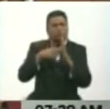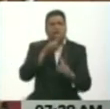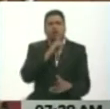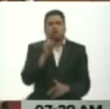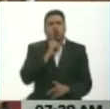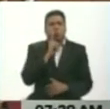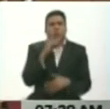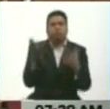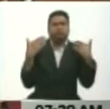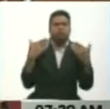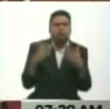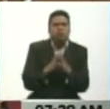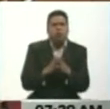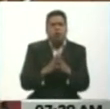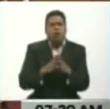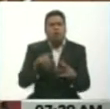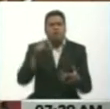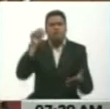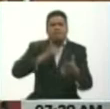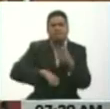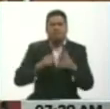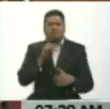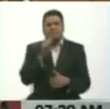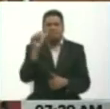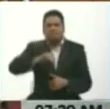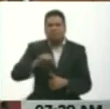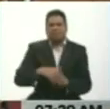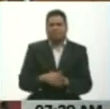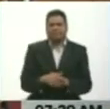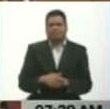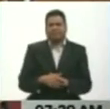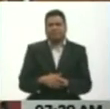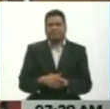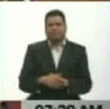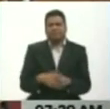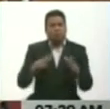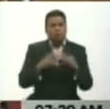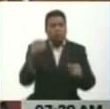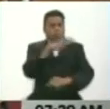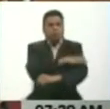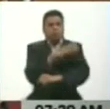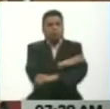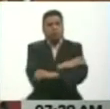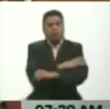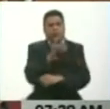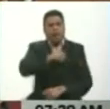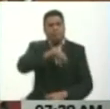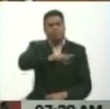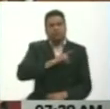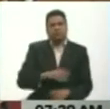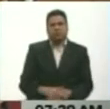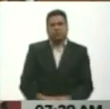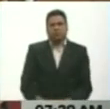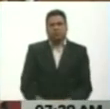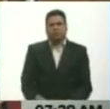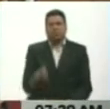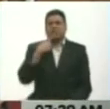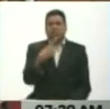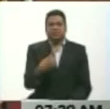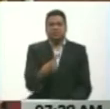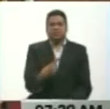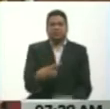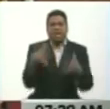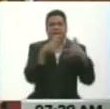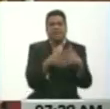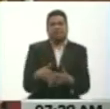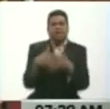Es una obsesión fatal que tienen las oligarquías y el fascismo español. Miren, dice, Estados